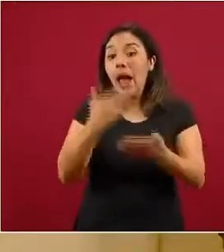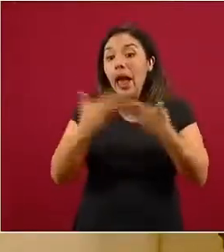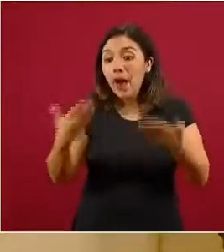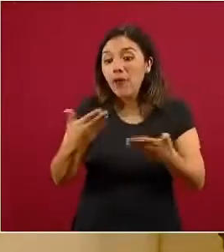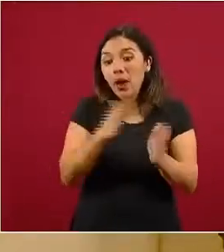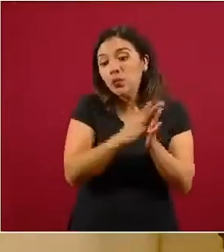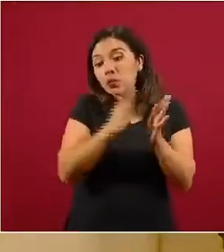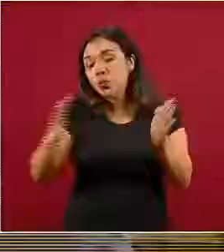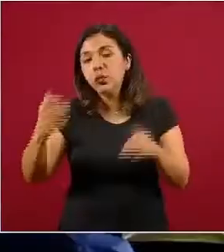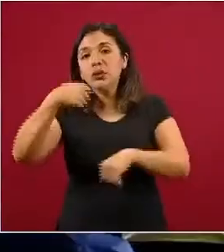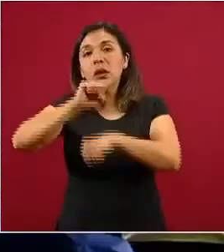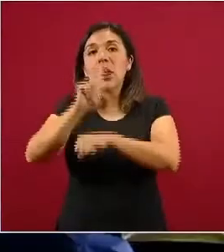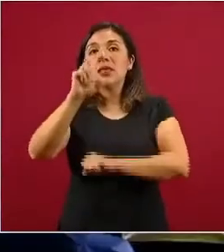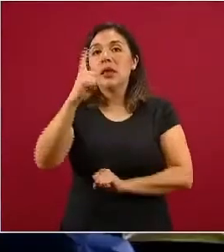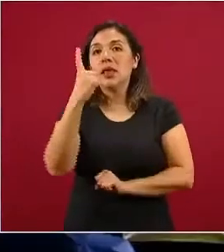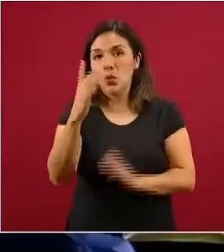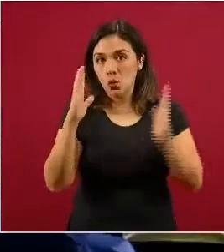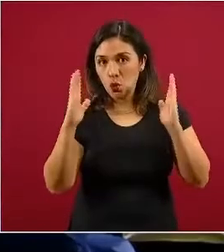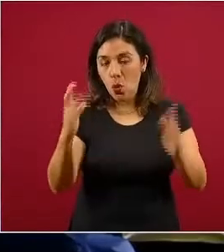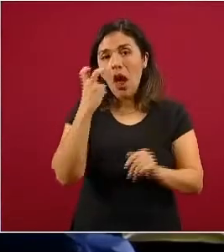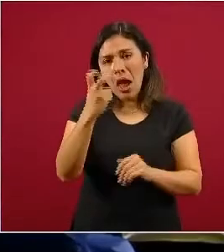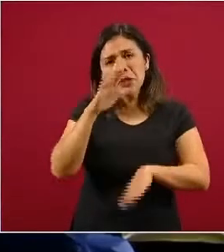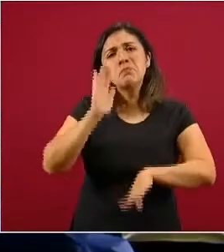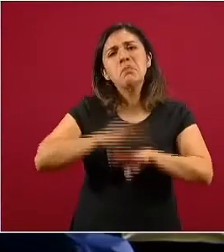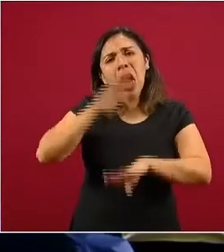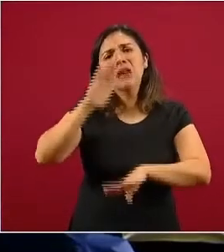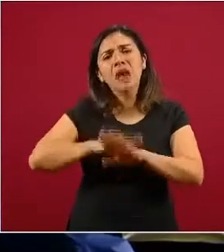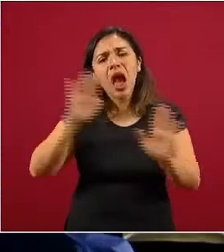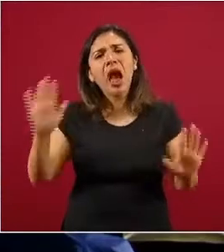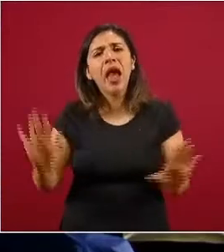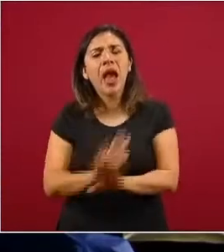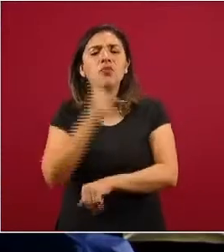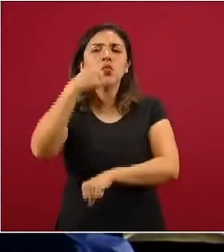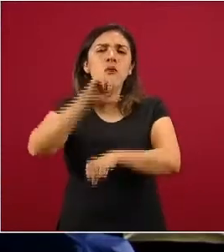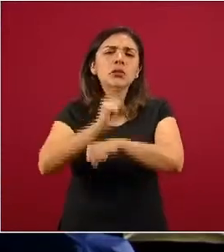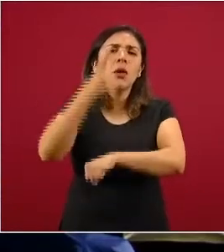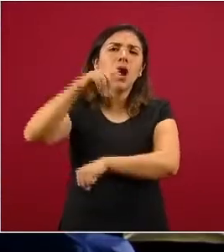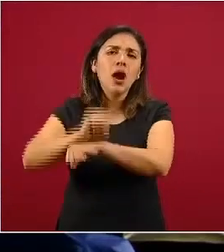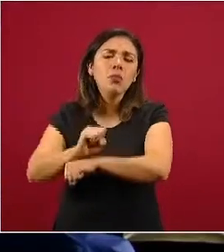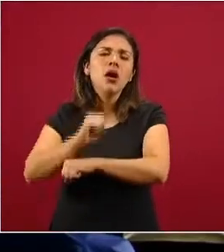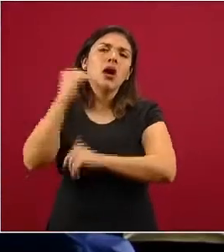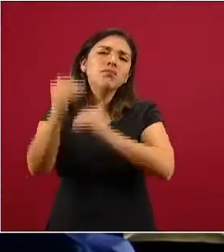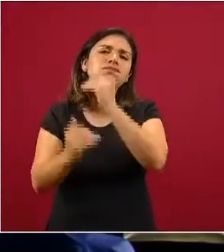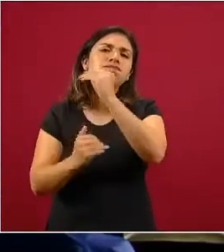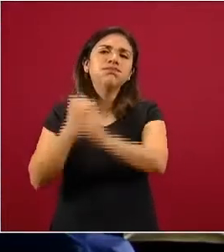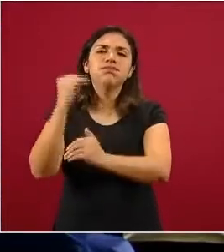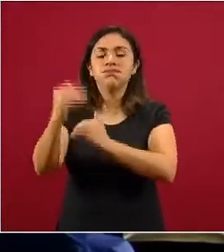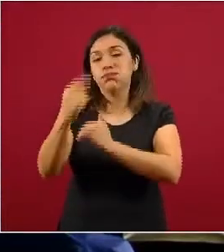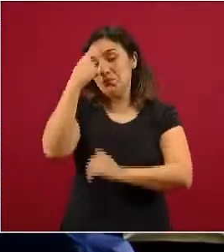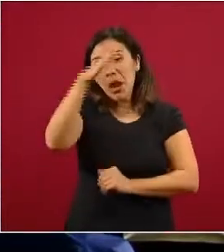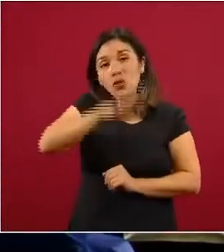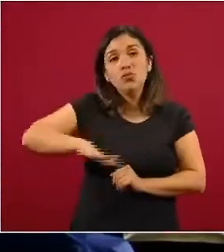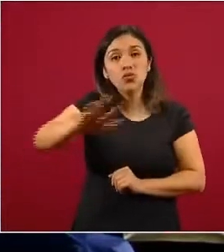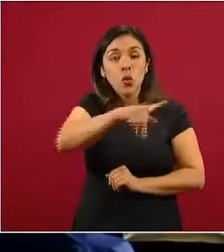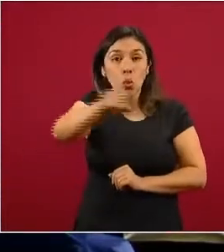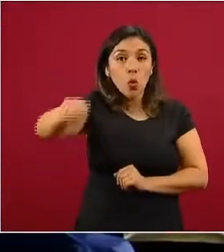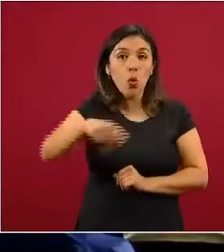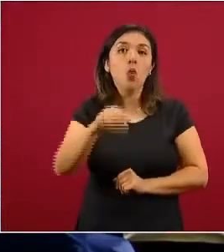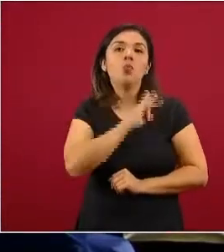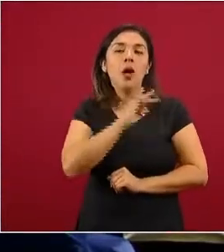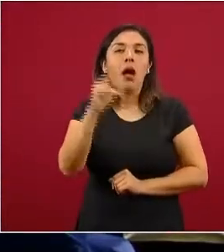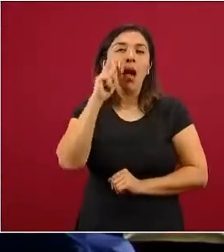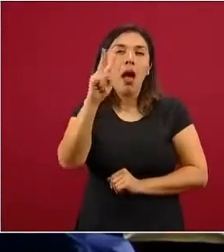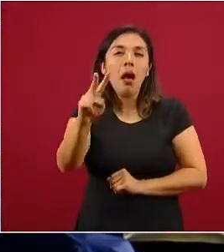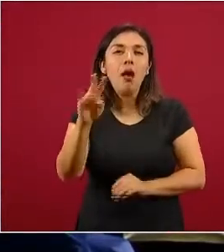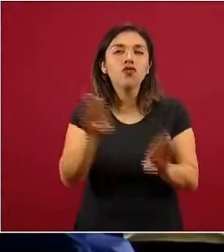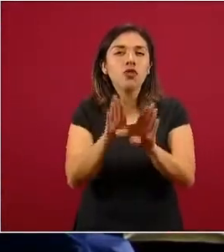ser publicados o estimados, ¿no? Ahorita les voy a explicar un poco cómo decidimos esto. Pero en general tenemos